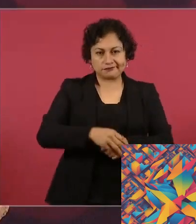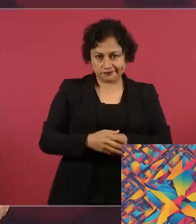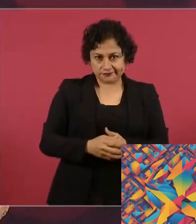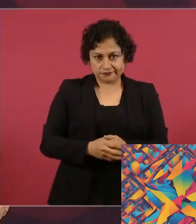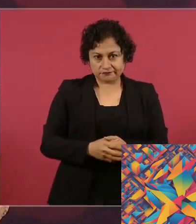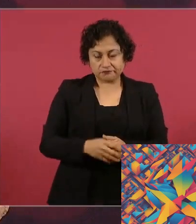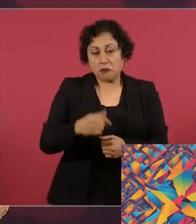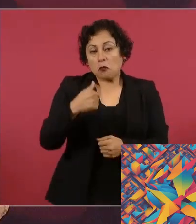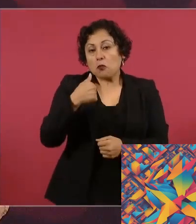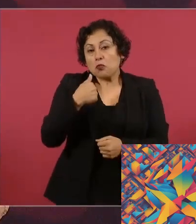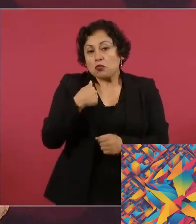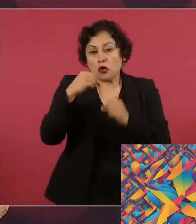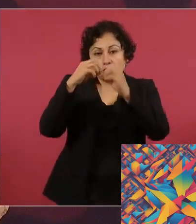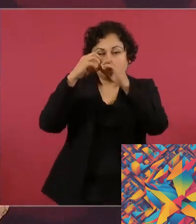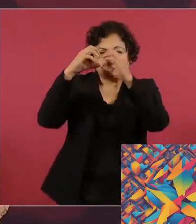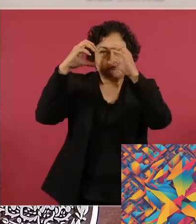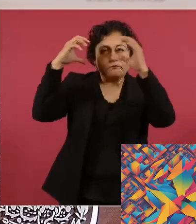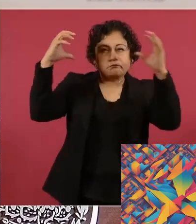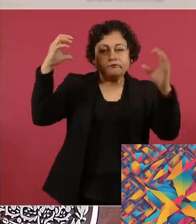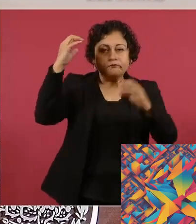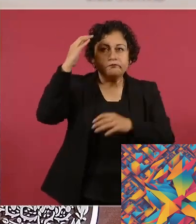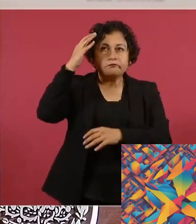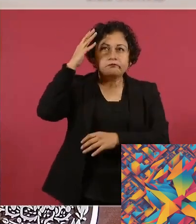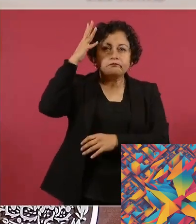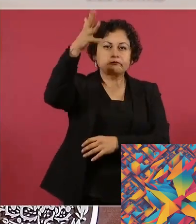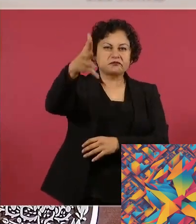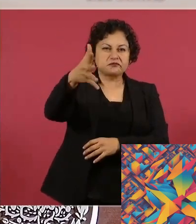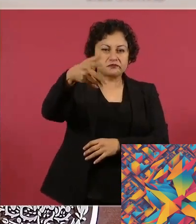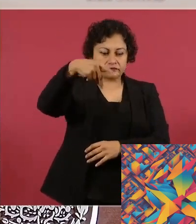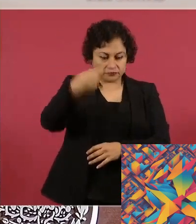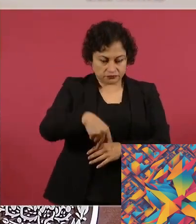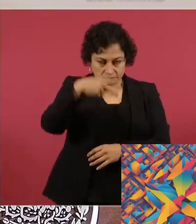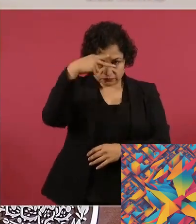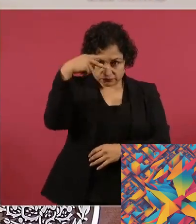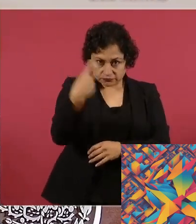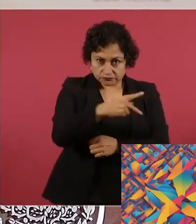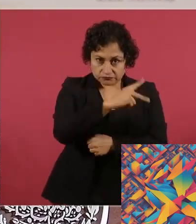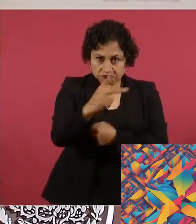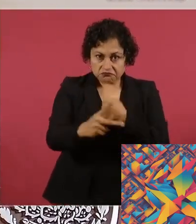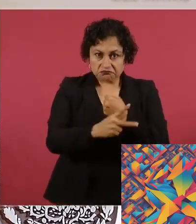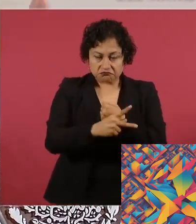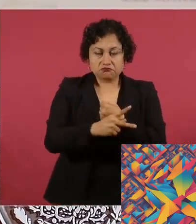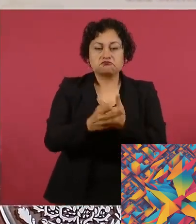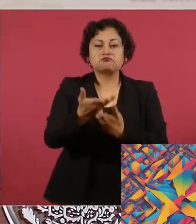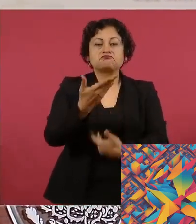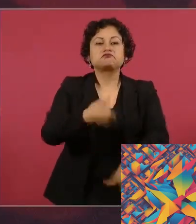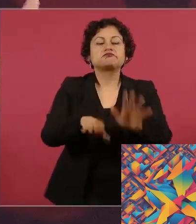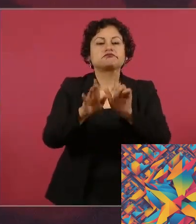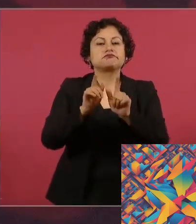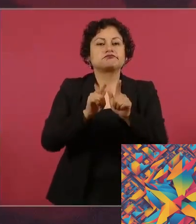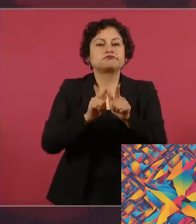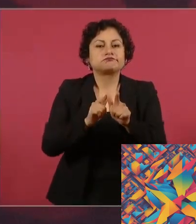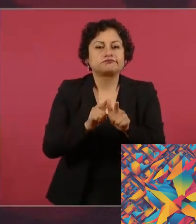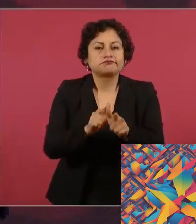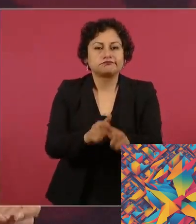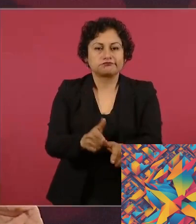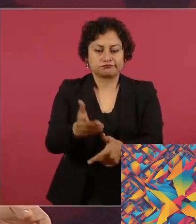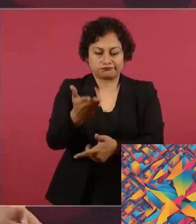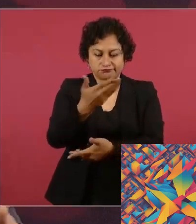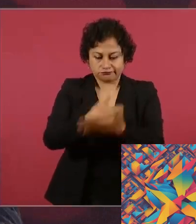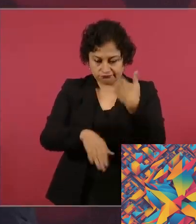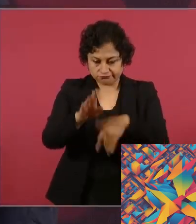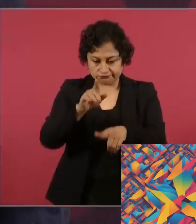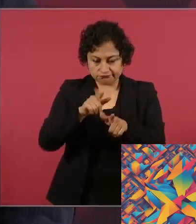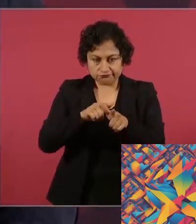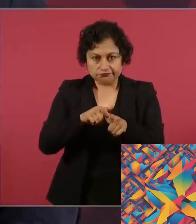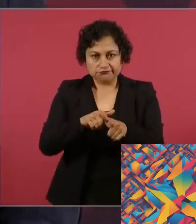Nación, SCJN, y las críticas del Colegio de Abogados hacia el presidente Andrés Manuel López Obrador, AMLO, por supuestas injerencias